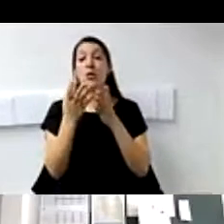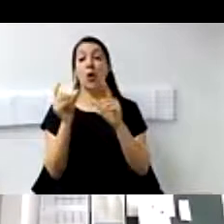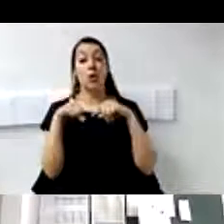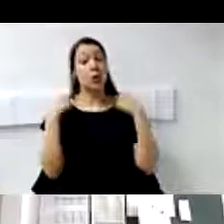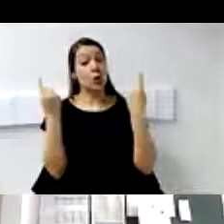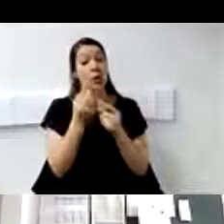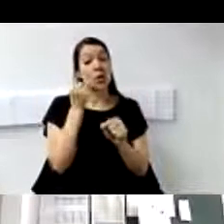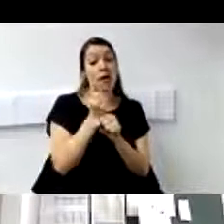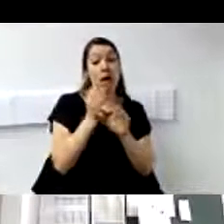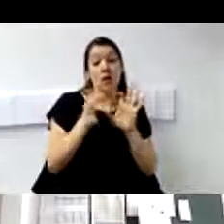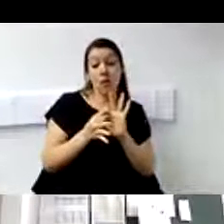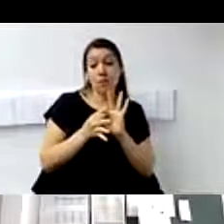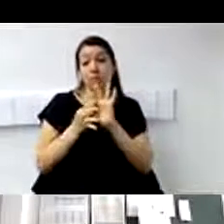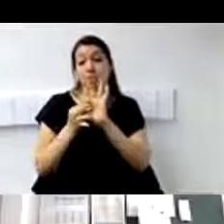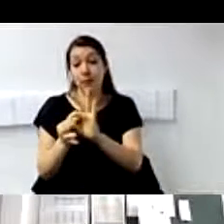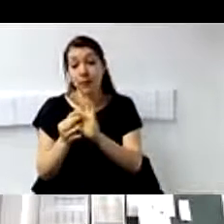Salud